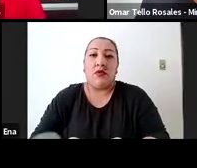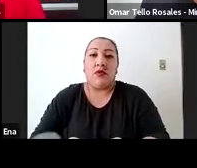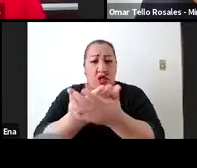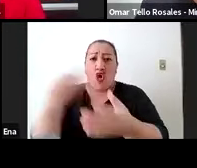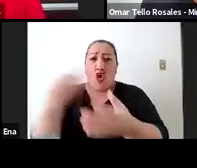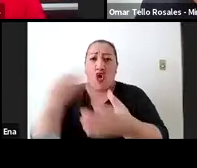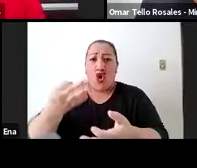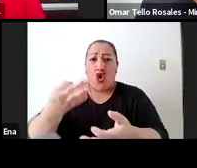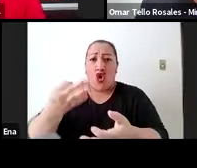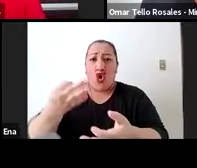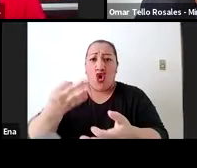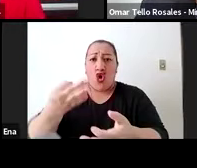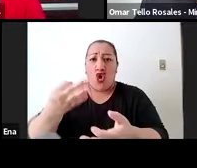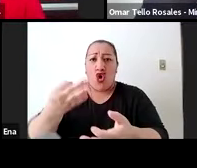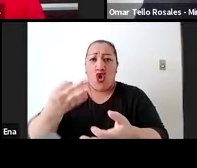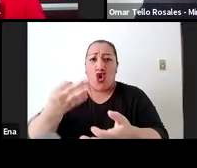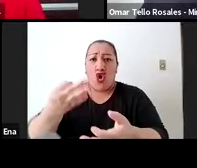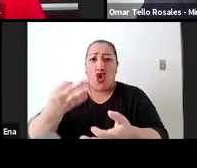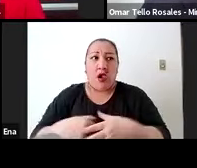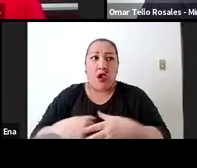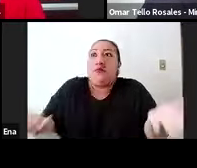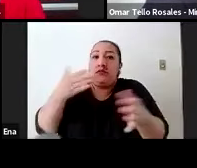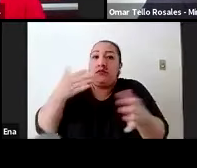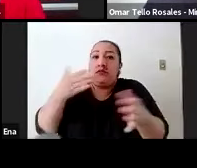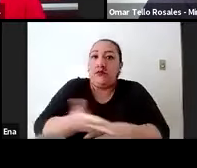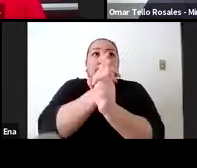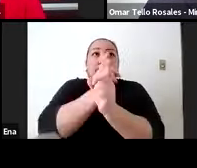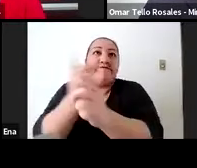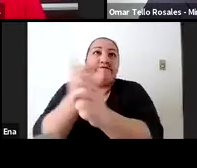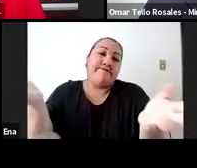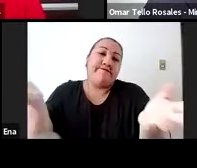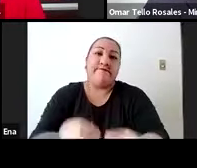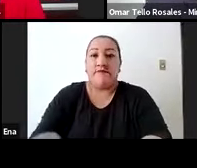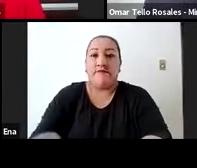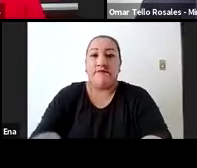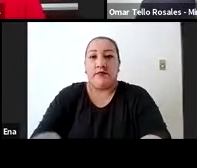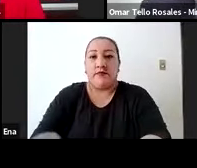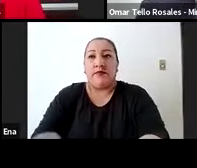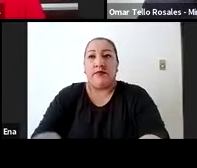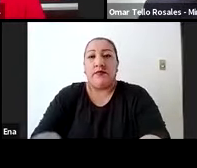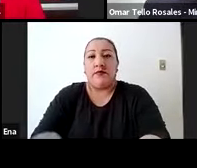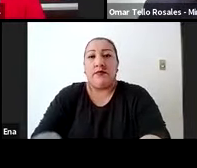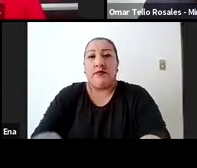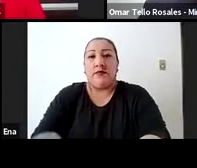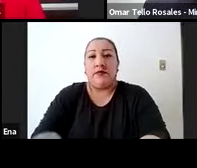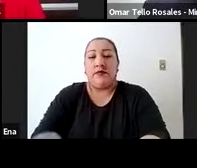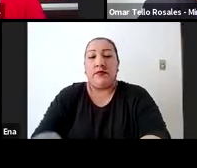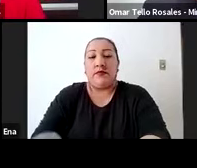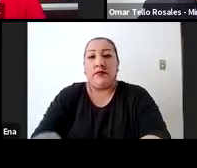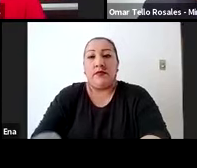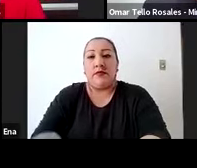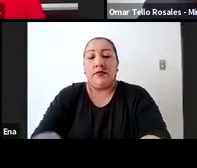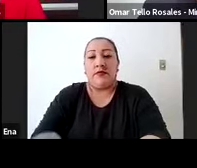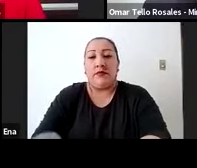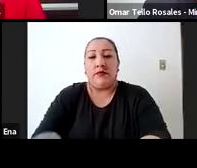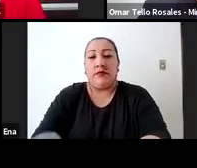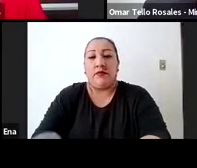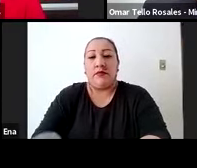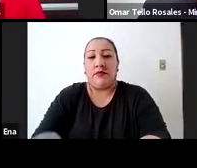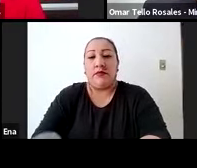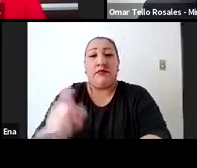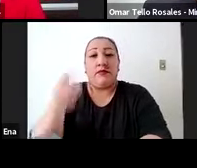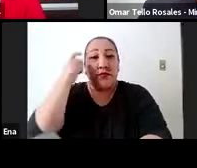tiene que ir personalmente. Entonces, eso también nos tiene que hacer recapacitar qué hacemos nosotros. Hoy día